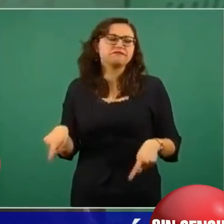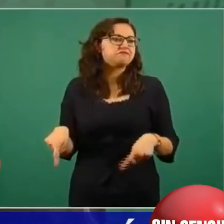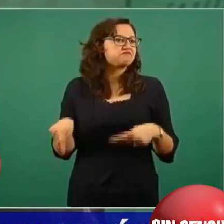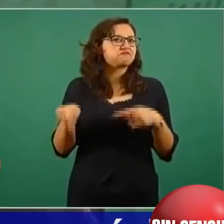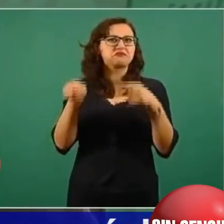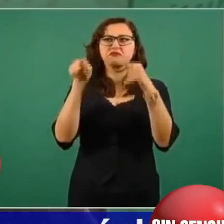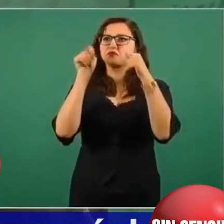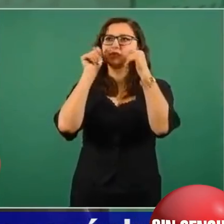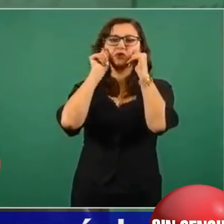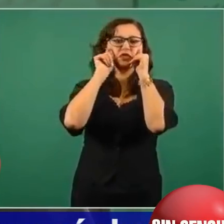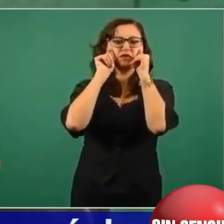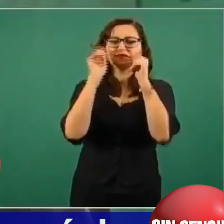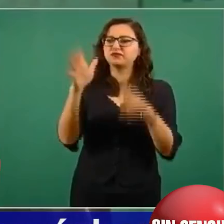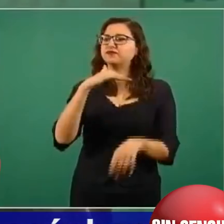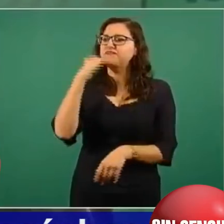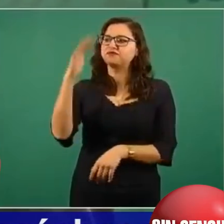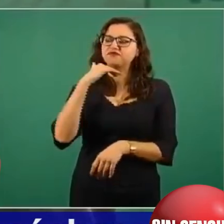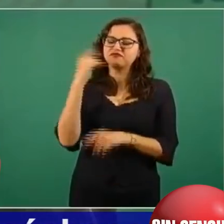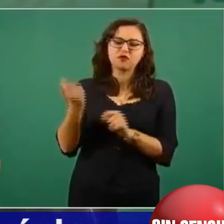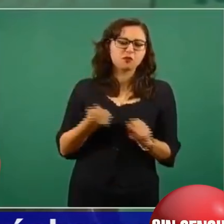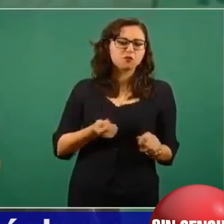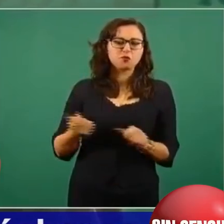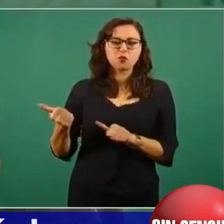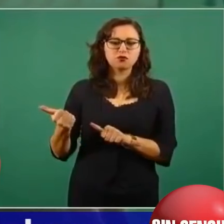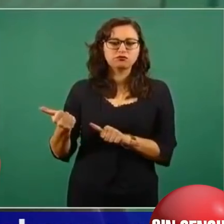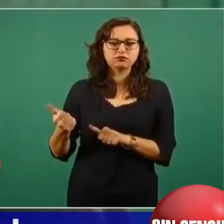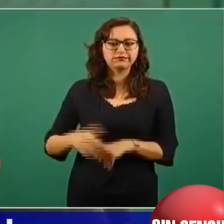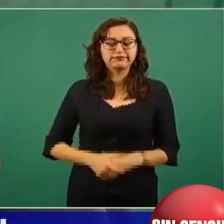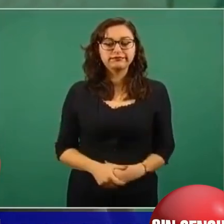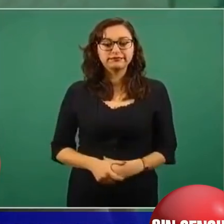la corrupción se va para afuera.